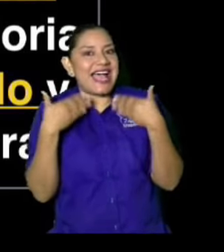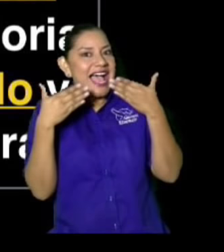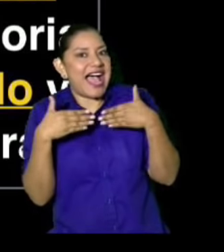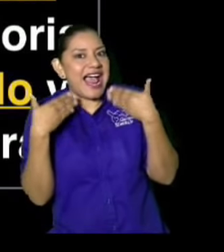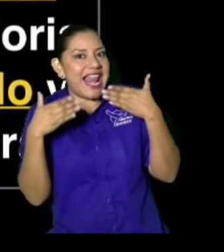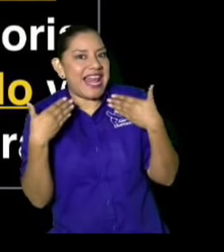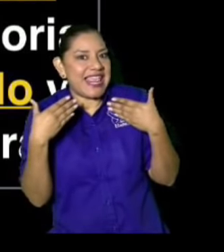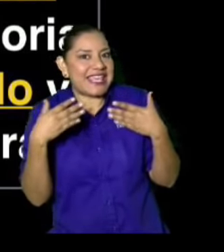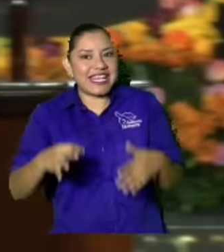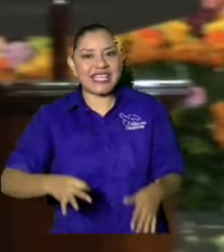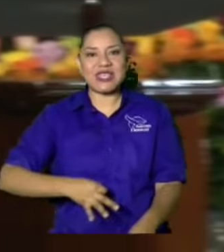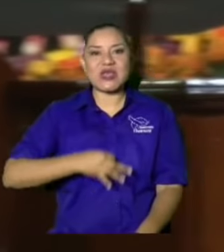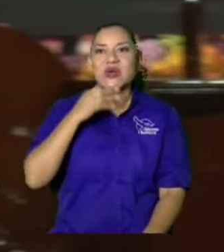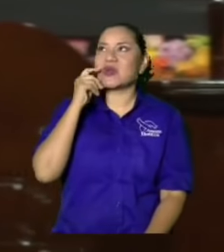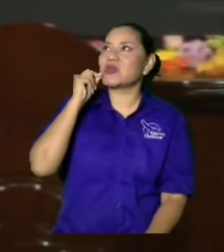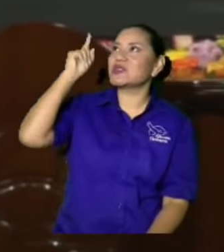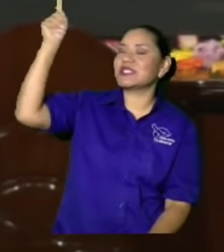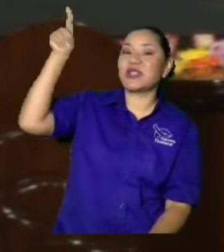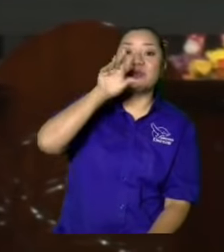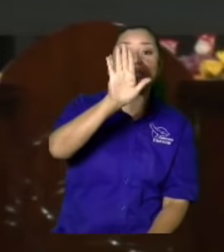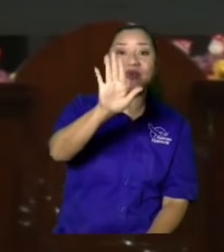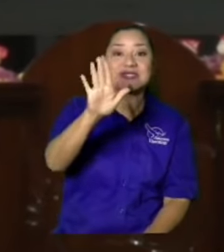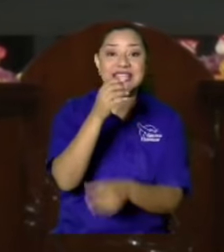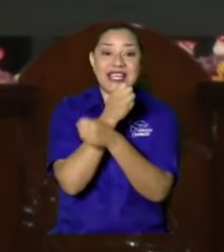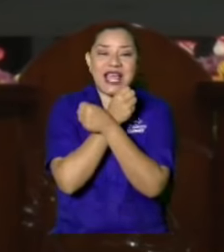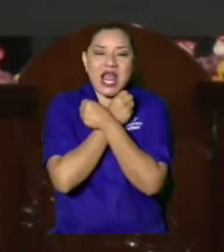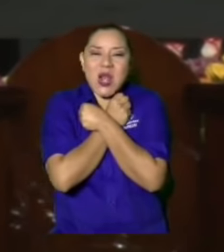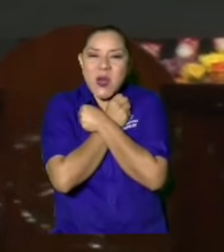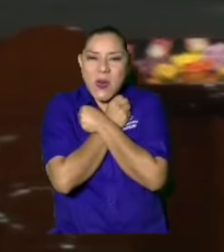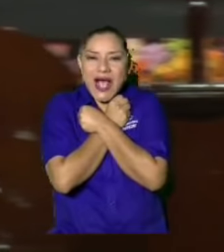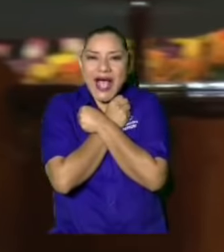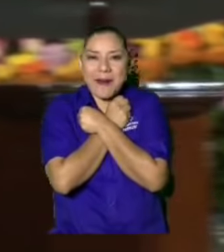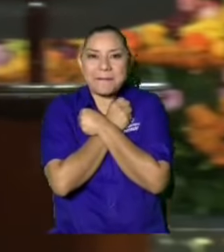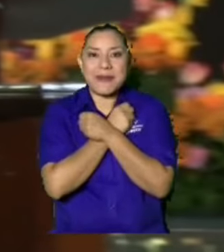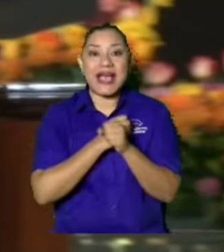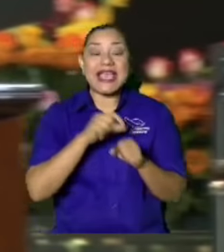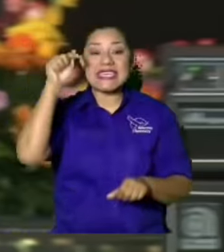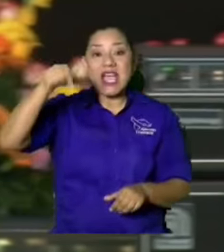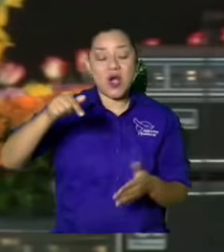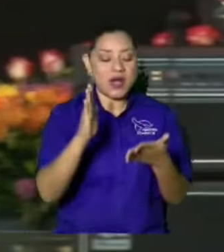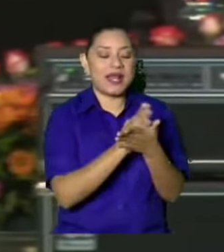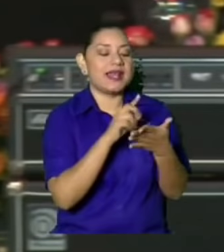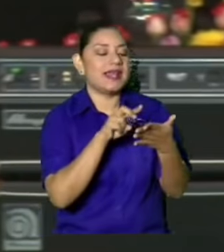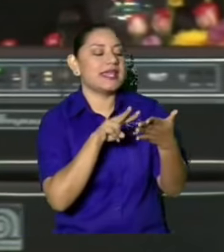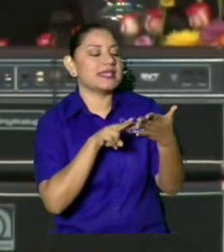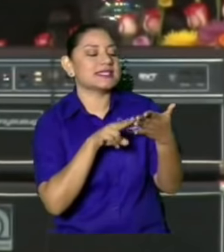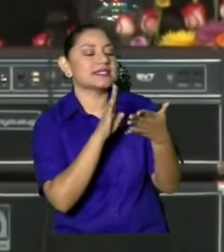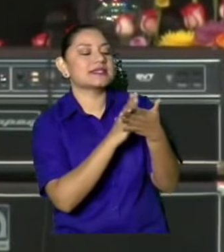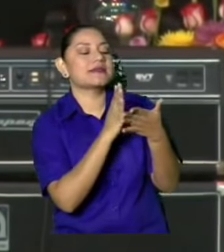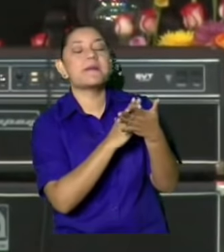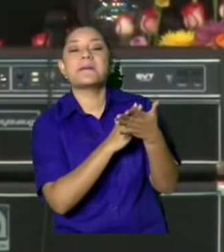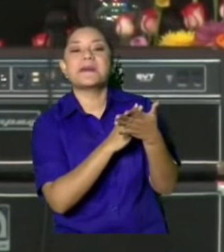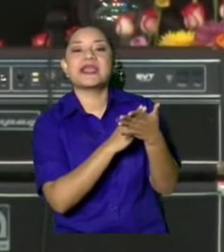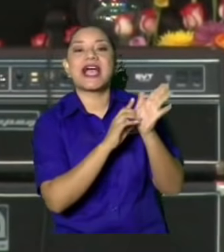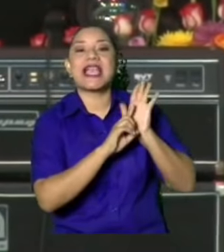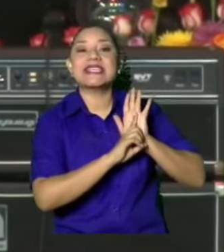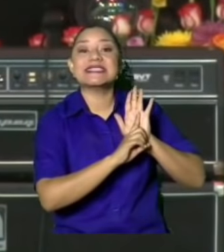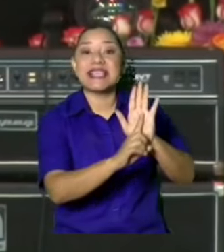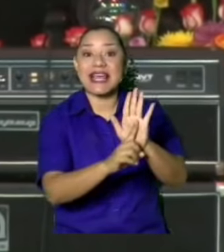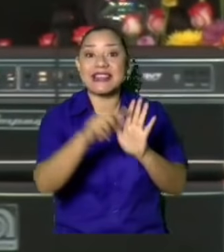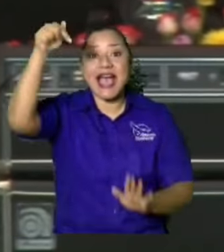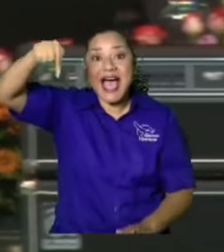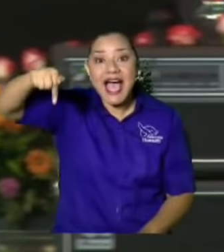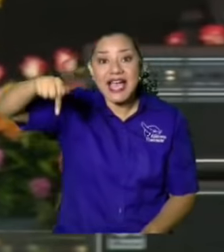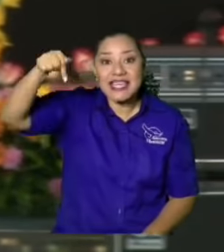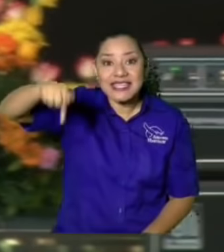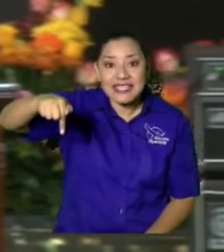siente orgulloso de usted, lo ama a usted. Hermano, por eso le está dando esta palabra, y les están dando una palabra extraordinaria acá,